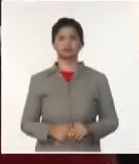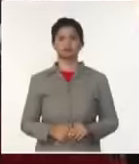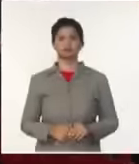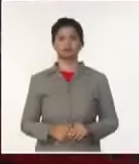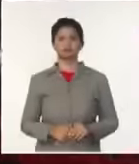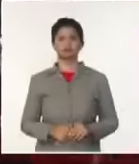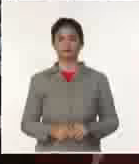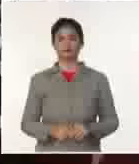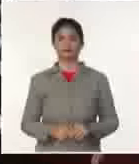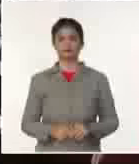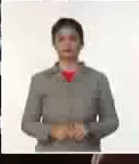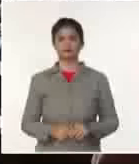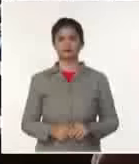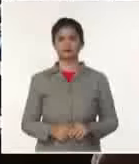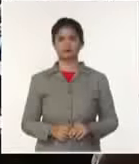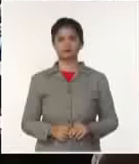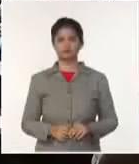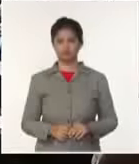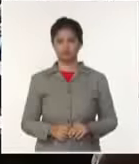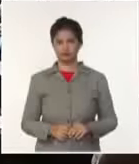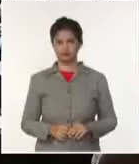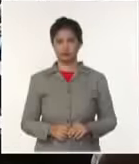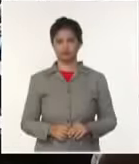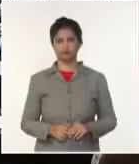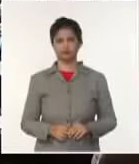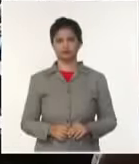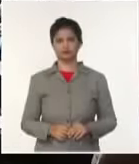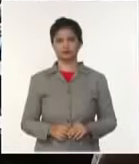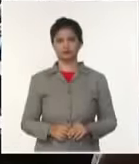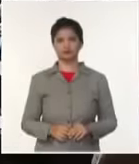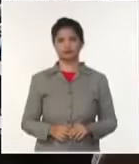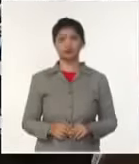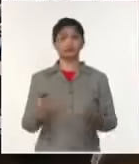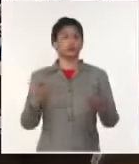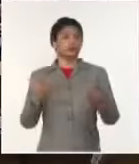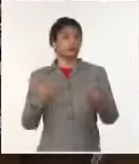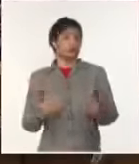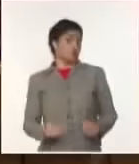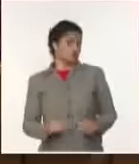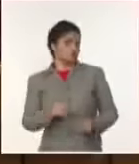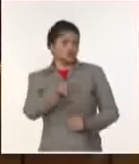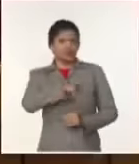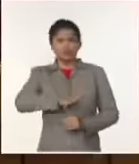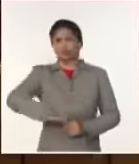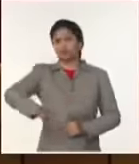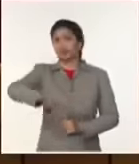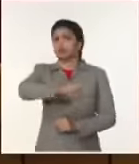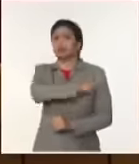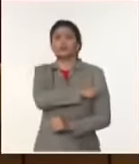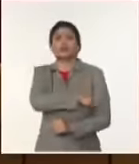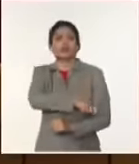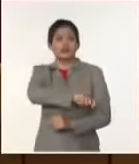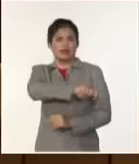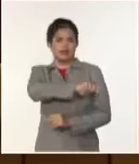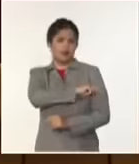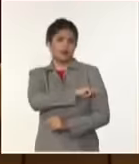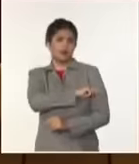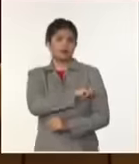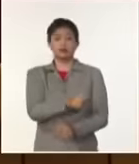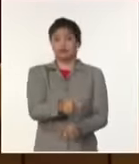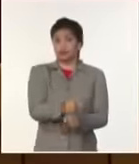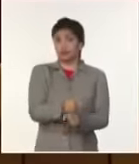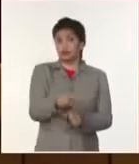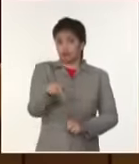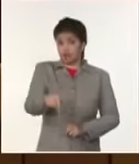Desde luego, para que esa respuesta llegue, somos muchos las cubanas y los cubanos que desde el espacio que nos